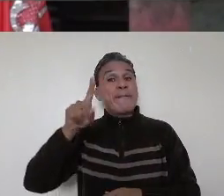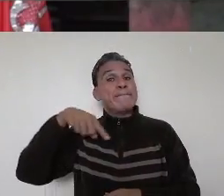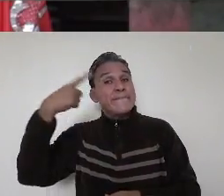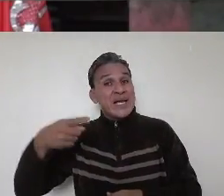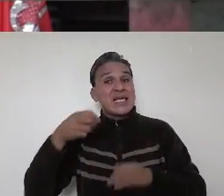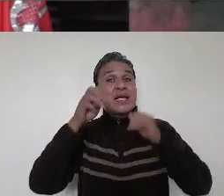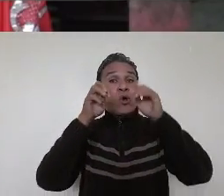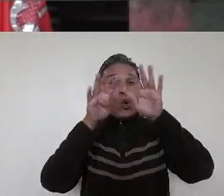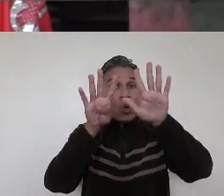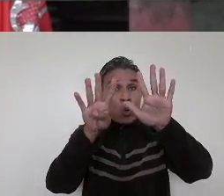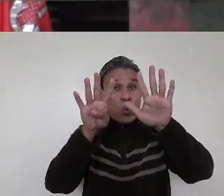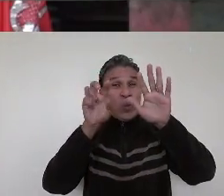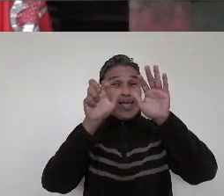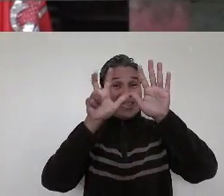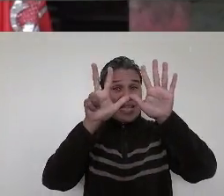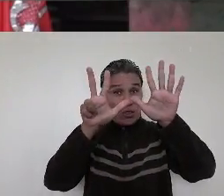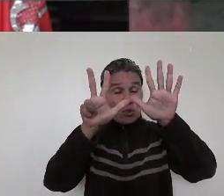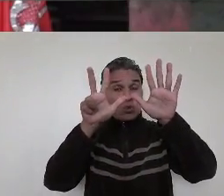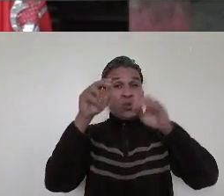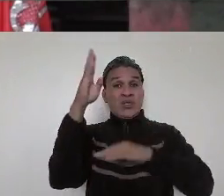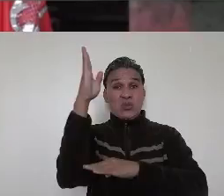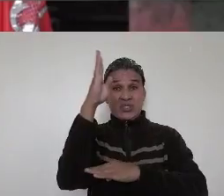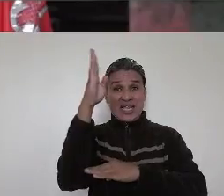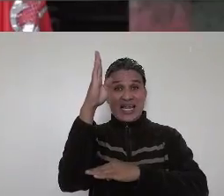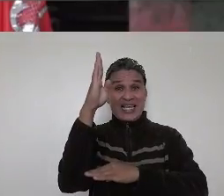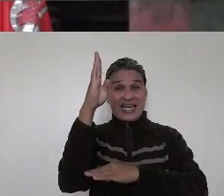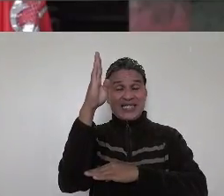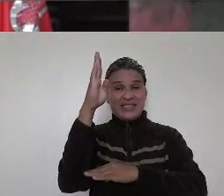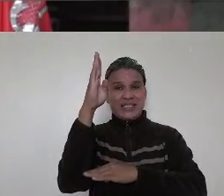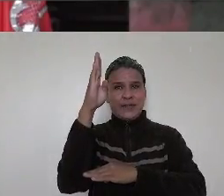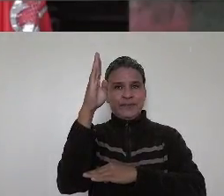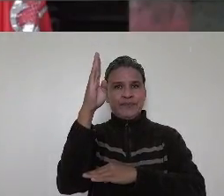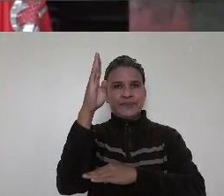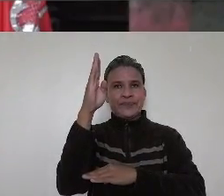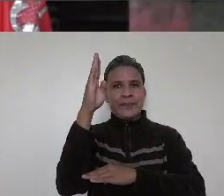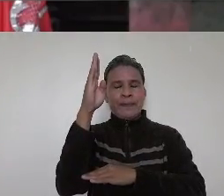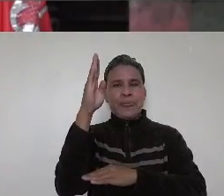de la diócesis, nos permita algo